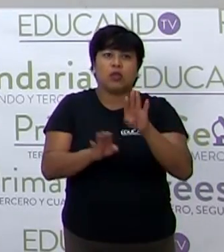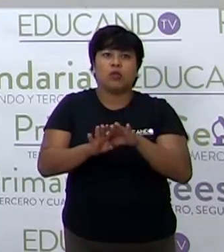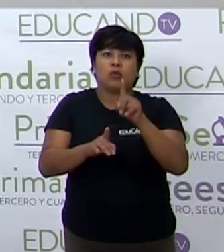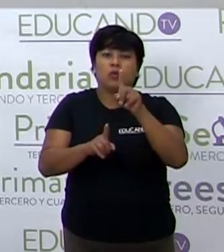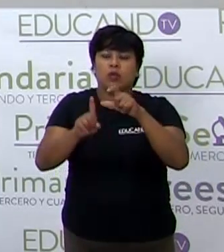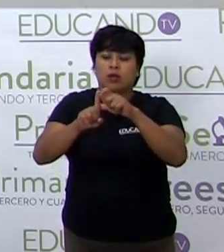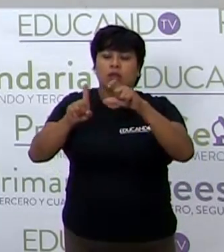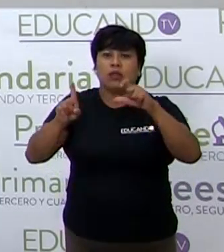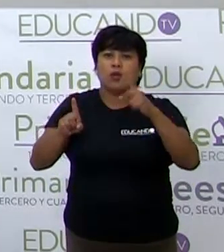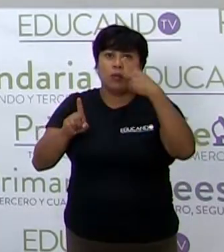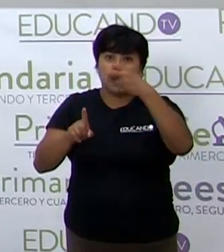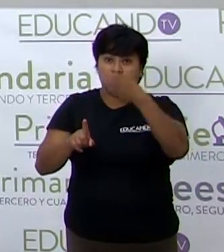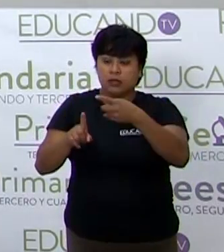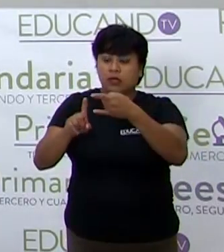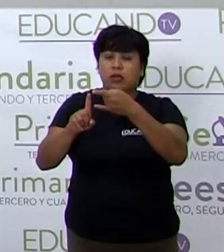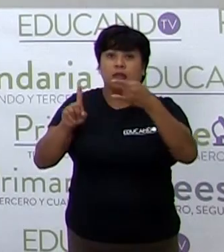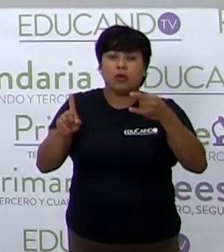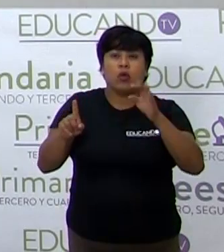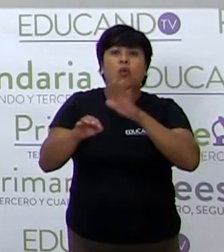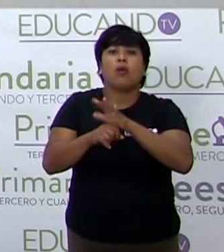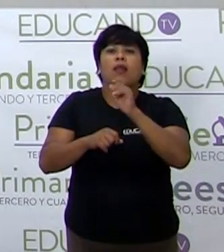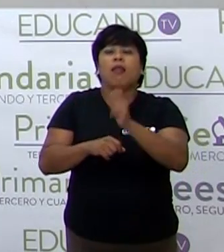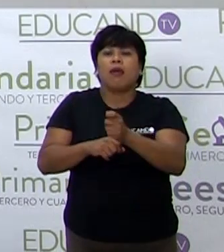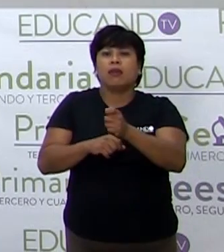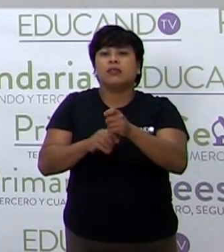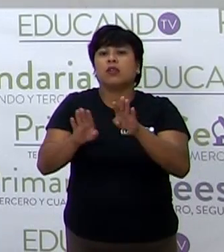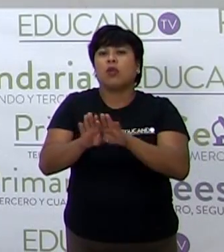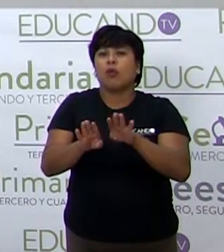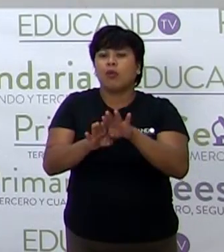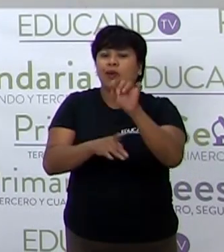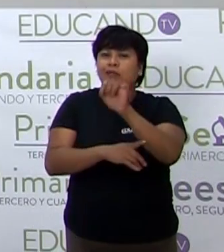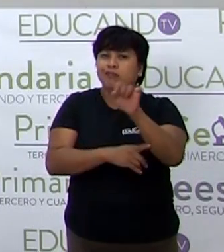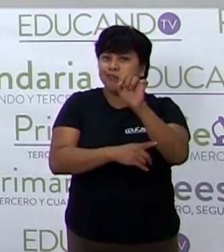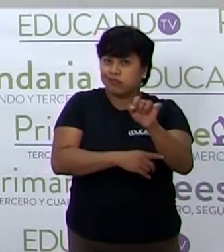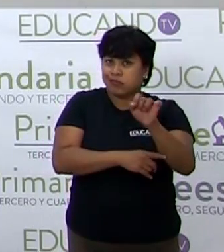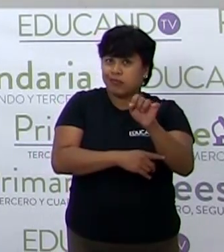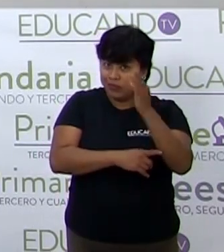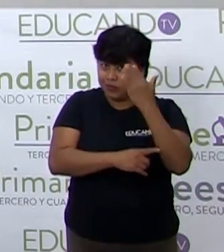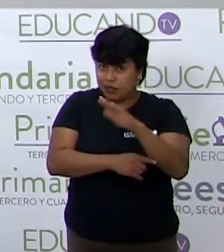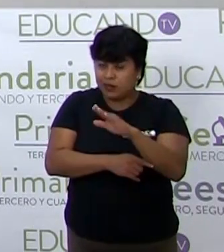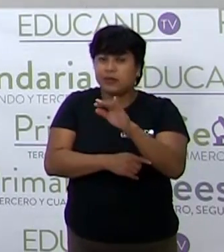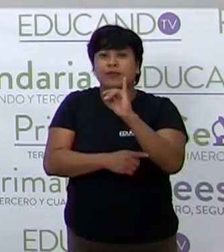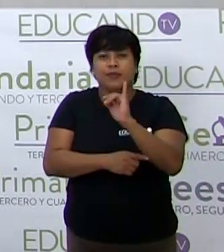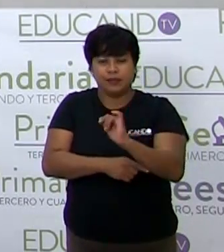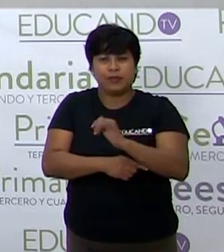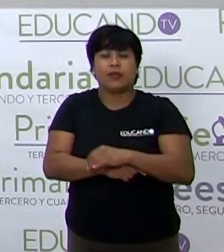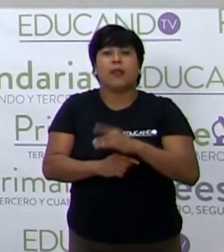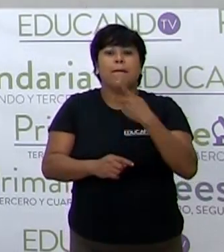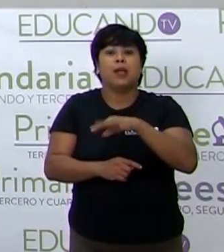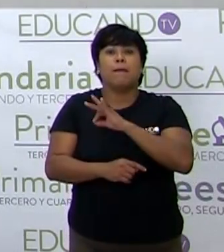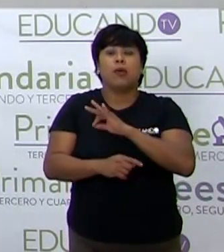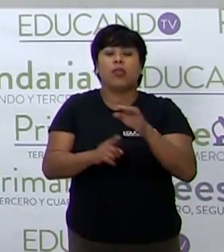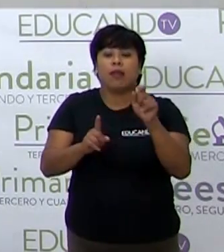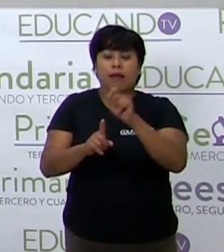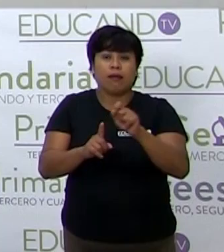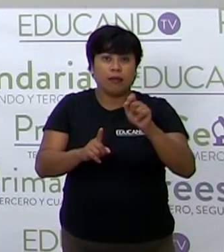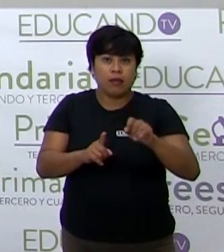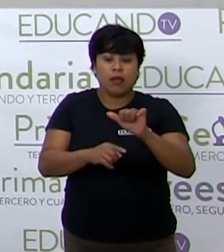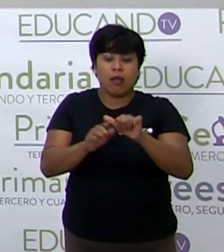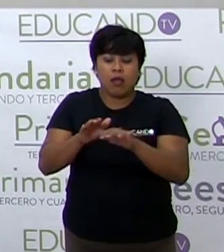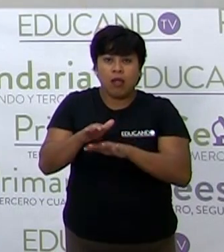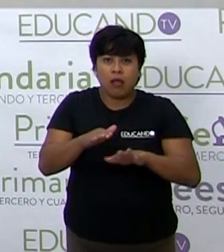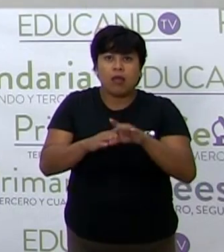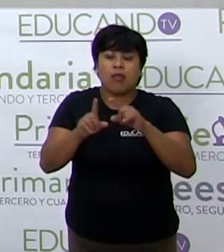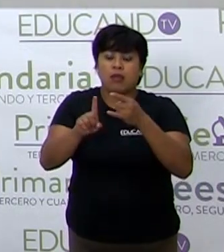rectángulo. Y para los rectángulos ya sabemos cuál es la fórmula, ¿no es cierto? Así es. Para calcular el área